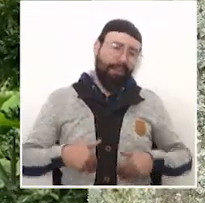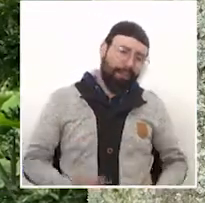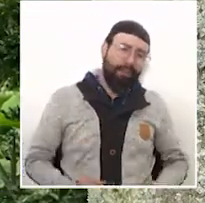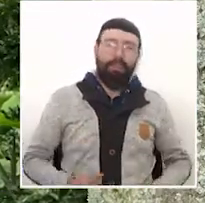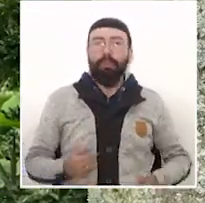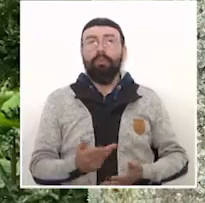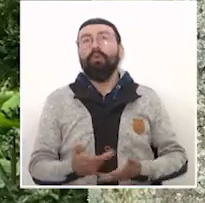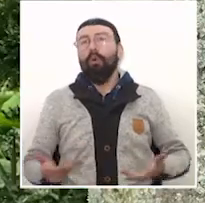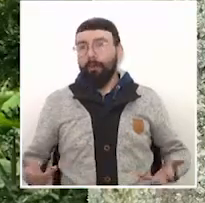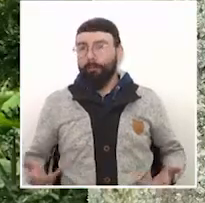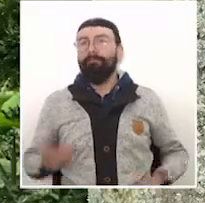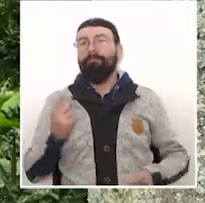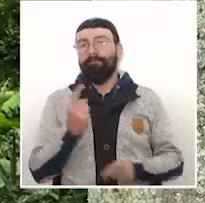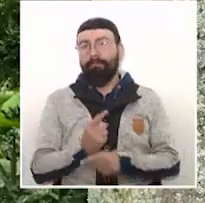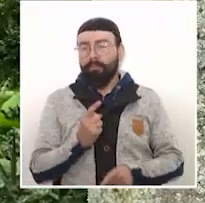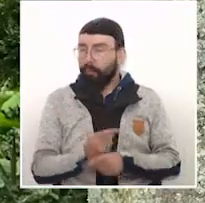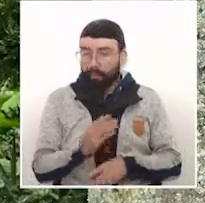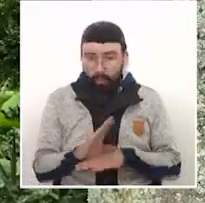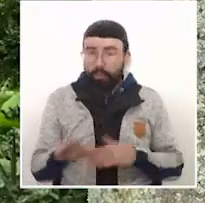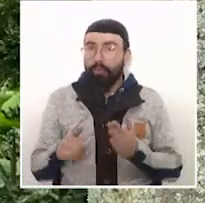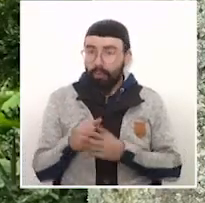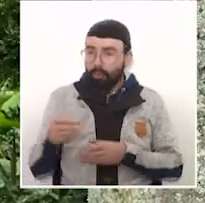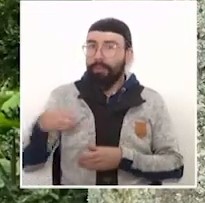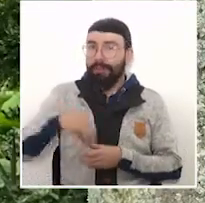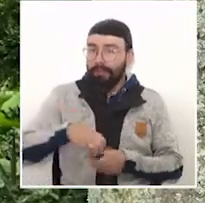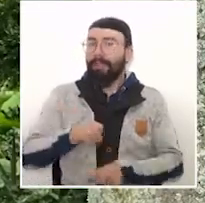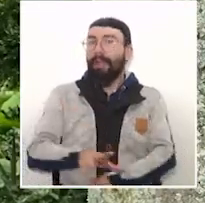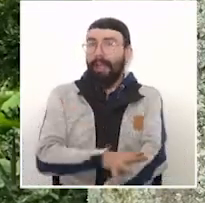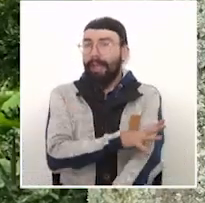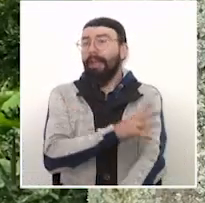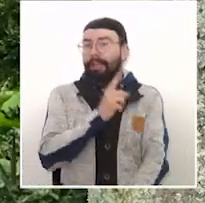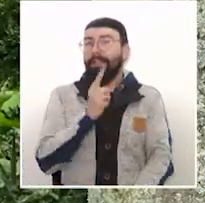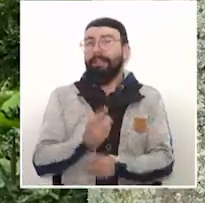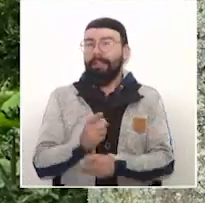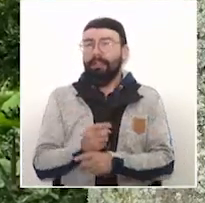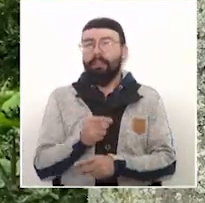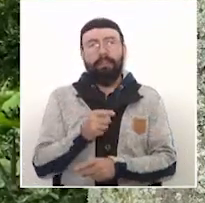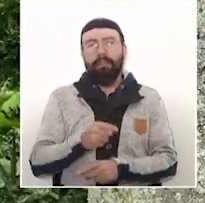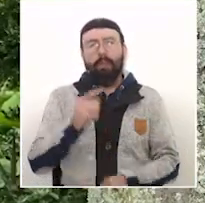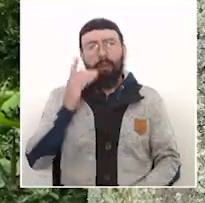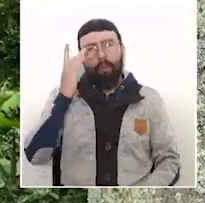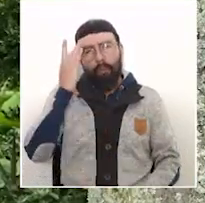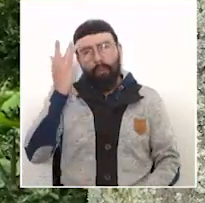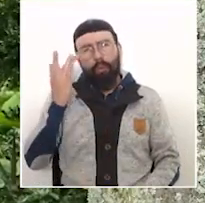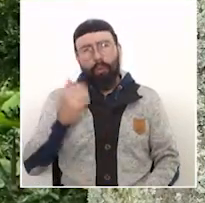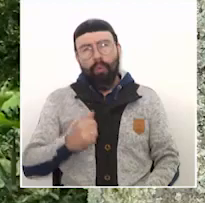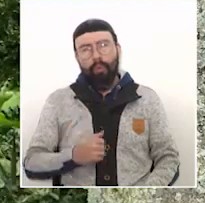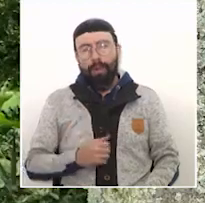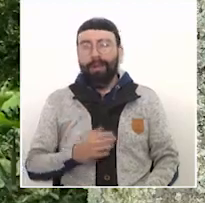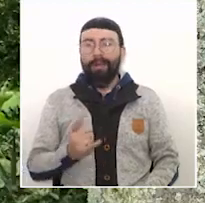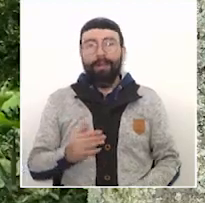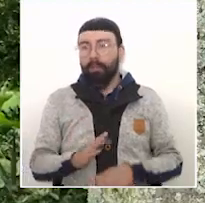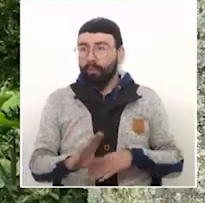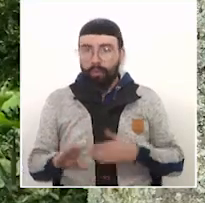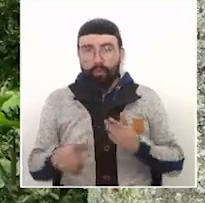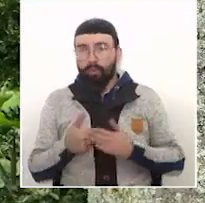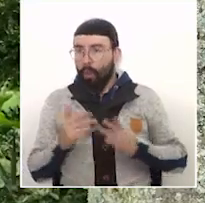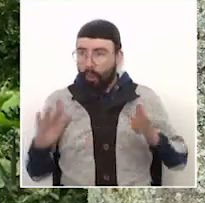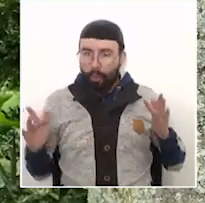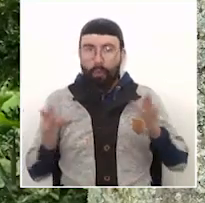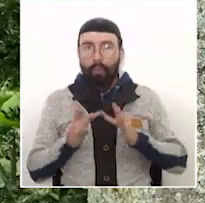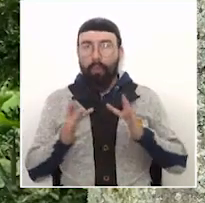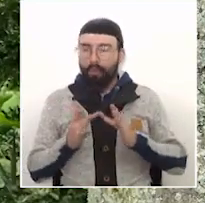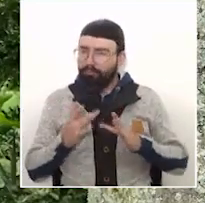crónica. Todo viene de estas emociones reprimidas. ¿Por qué? Porque como todo está conectado, la